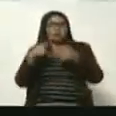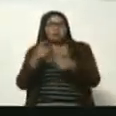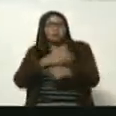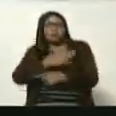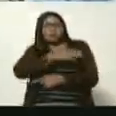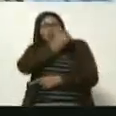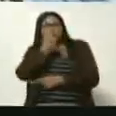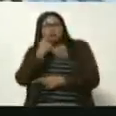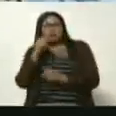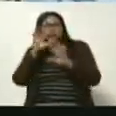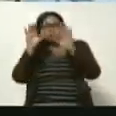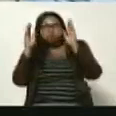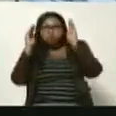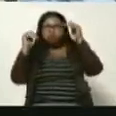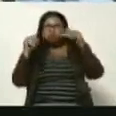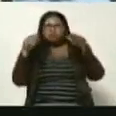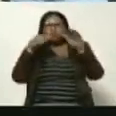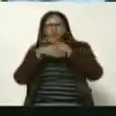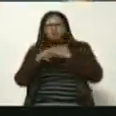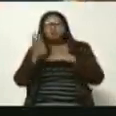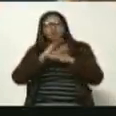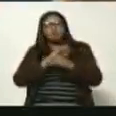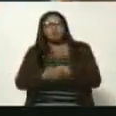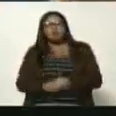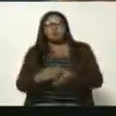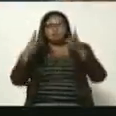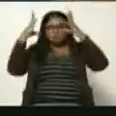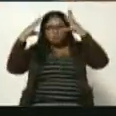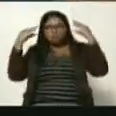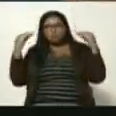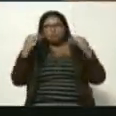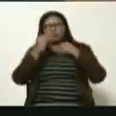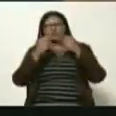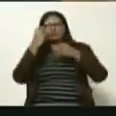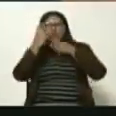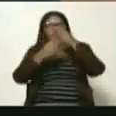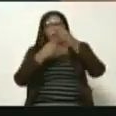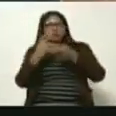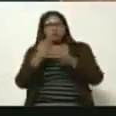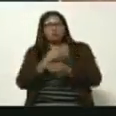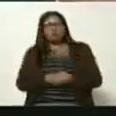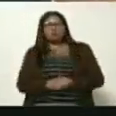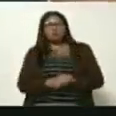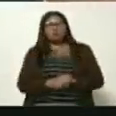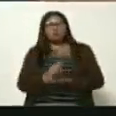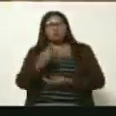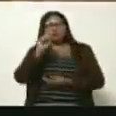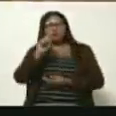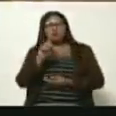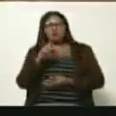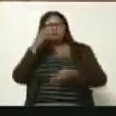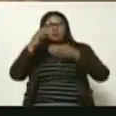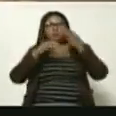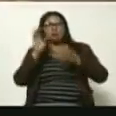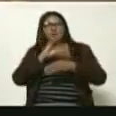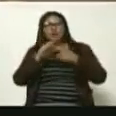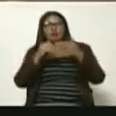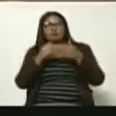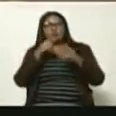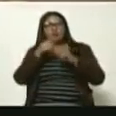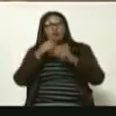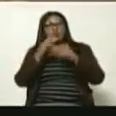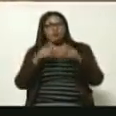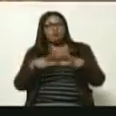autoridades abordaron el tren en la estación La Hollada, haciendo un recorrido en la línea 1 del metro de Caracas hasta llegar a la